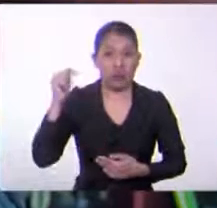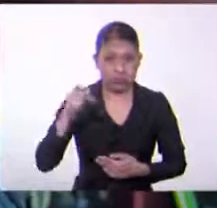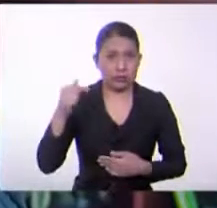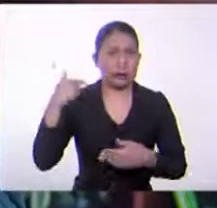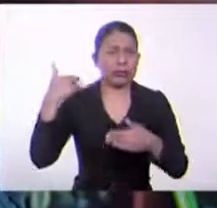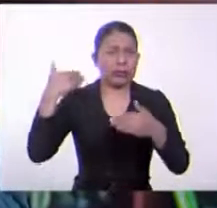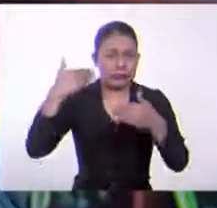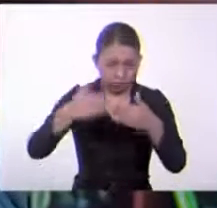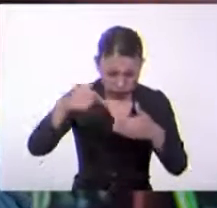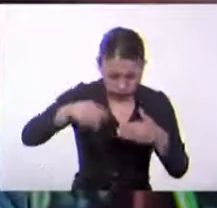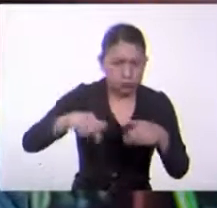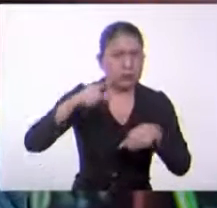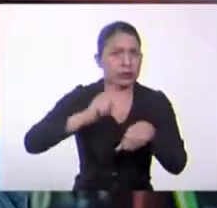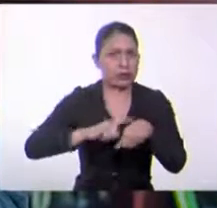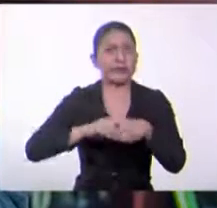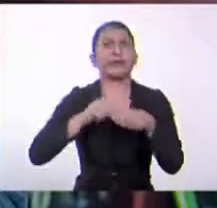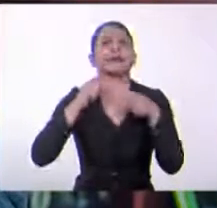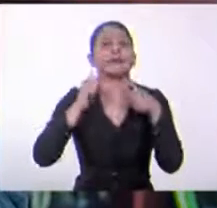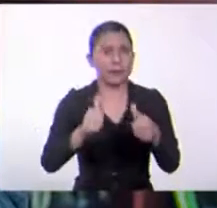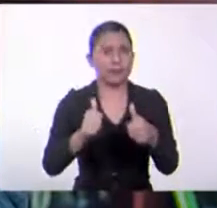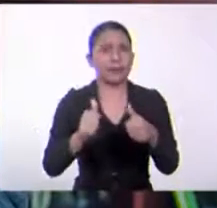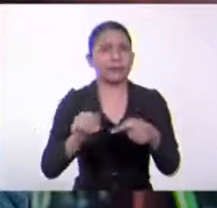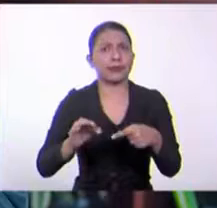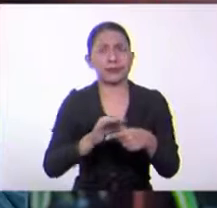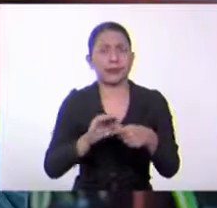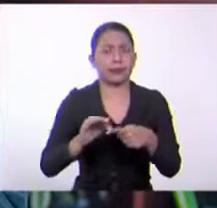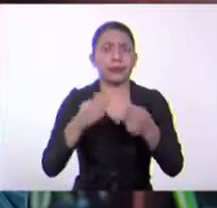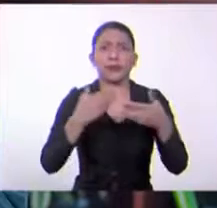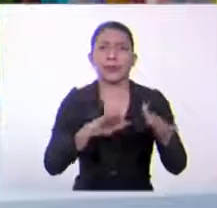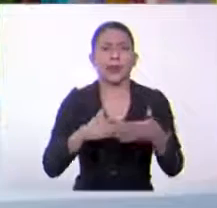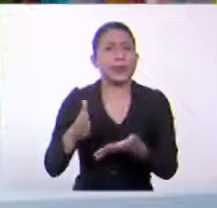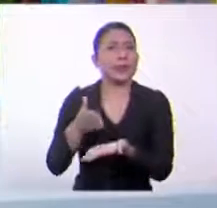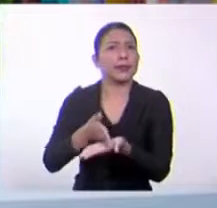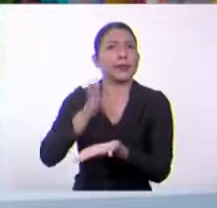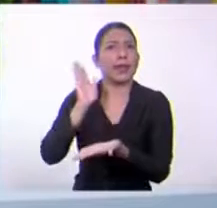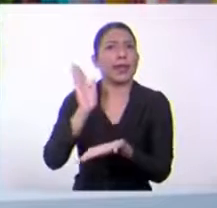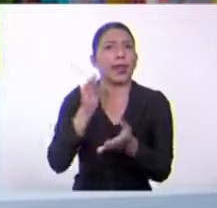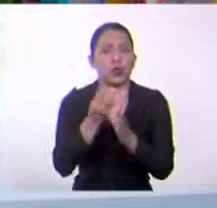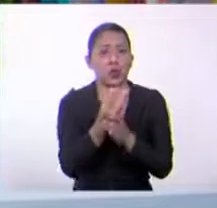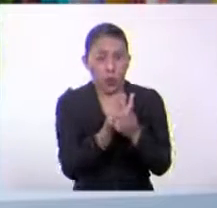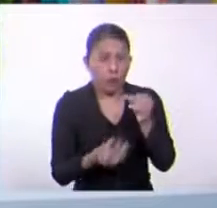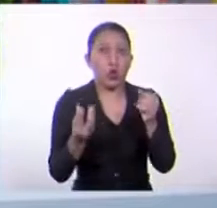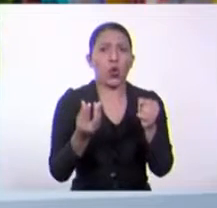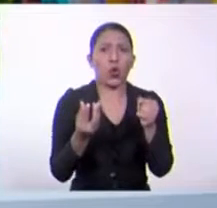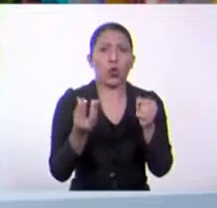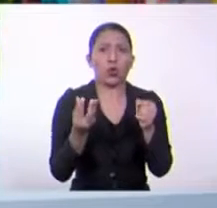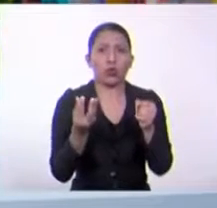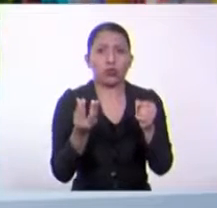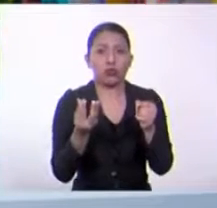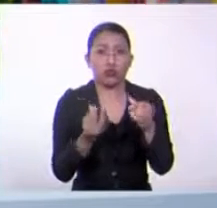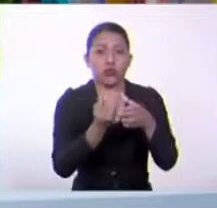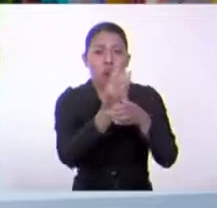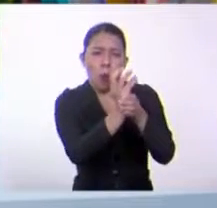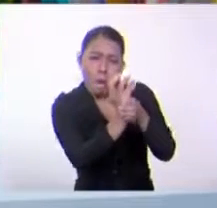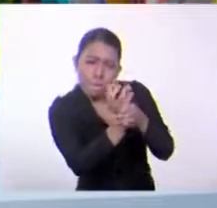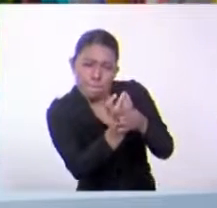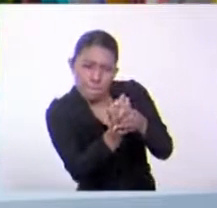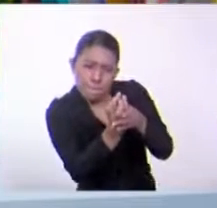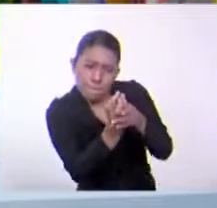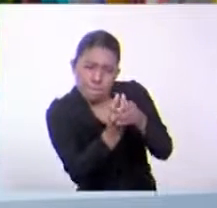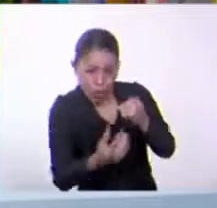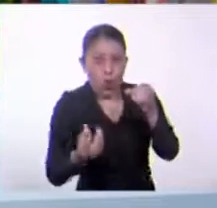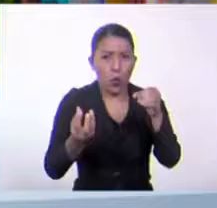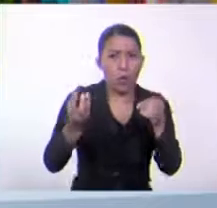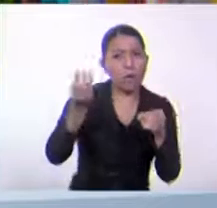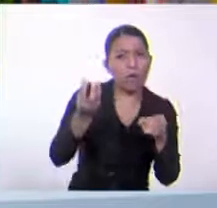muy efectiva y exitosa para muchas especies. Los ovovivíparos son como una